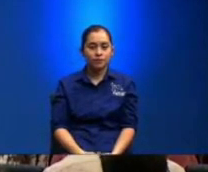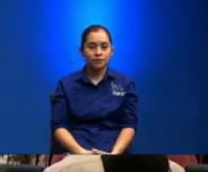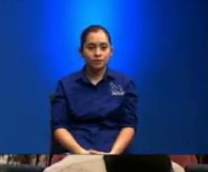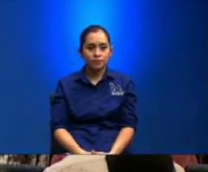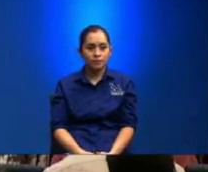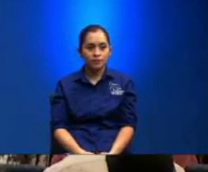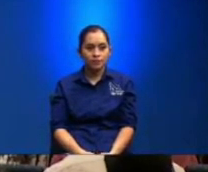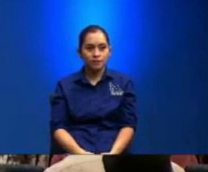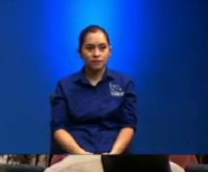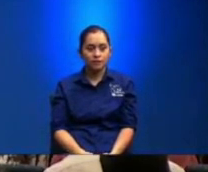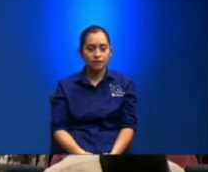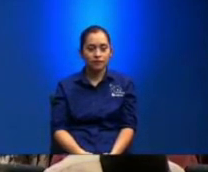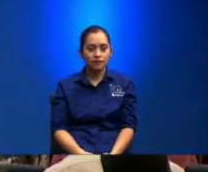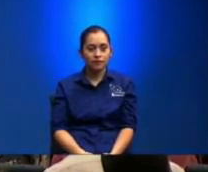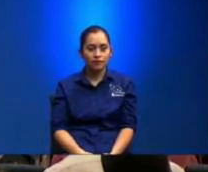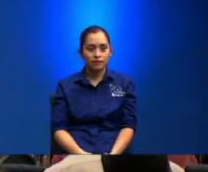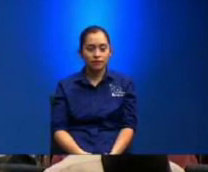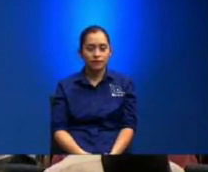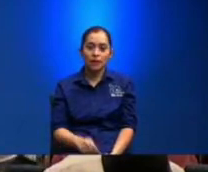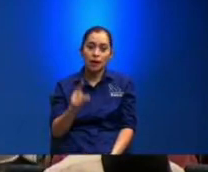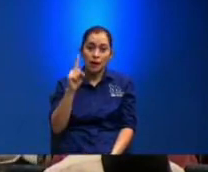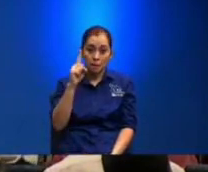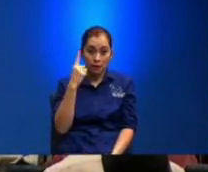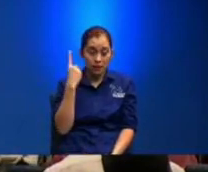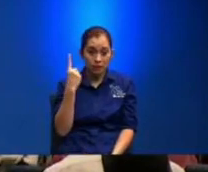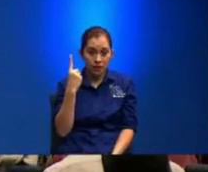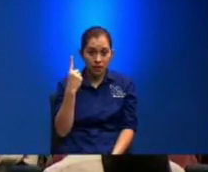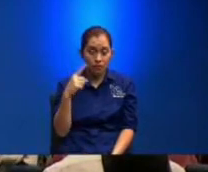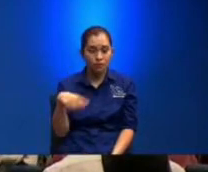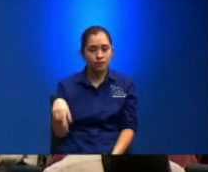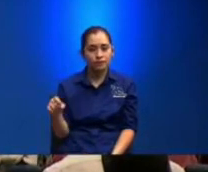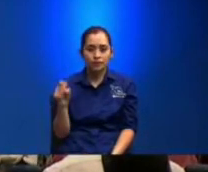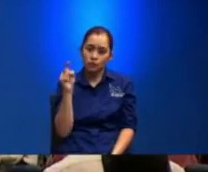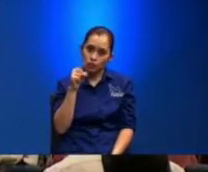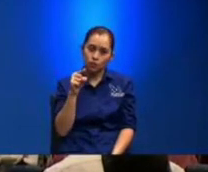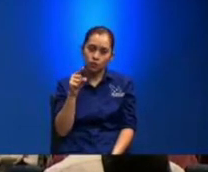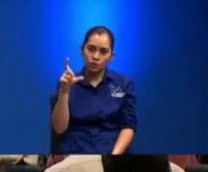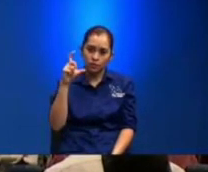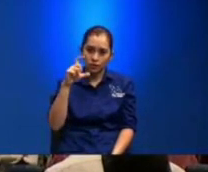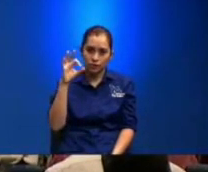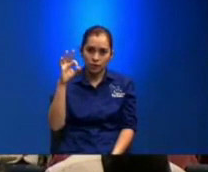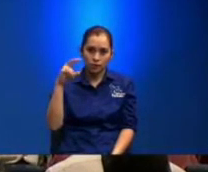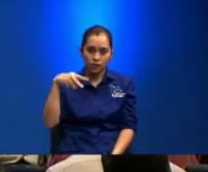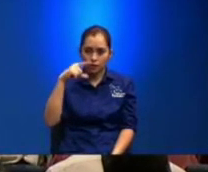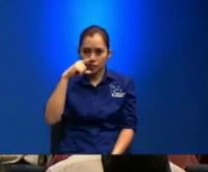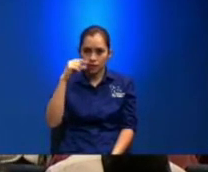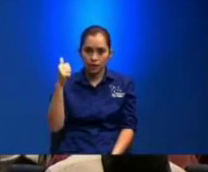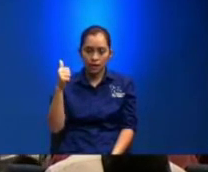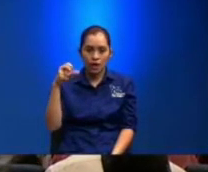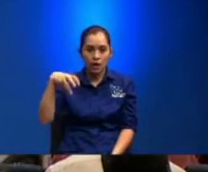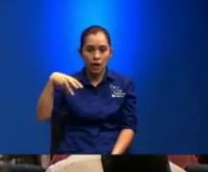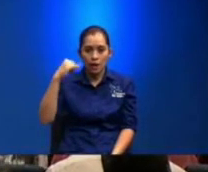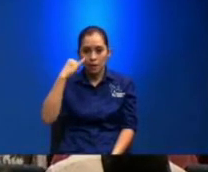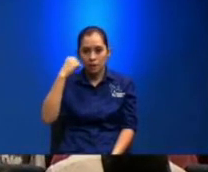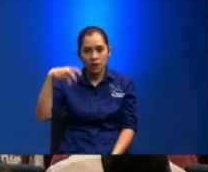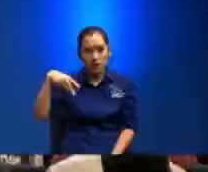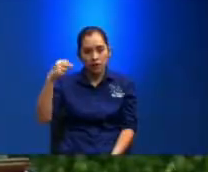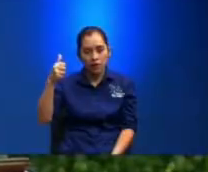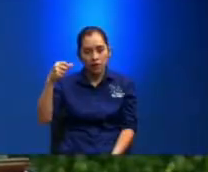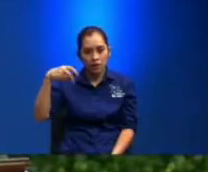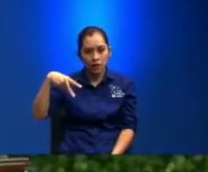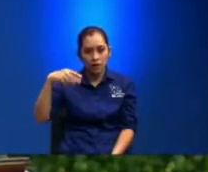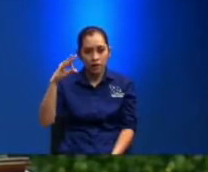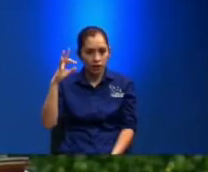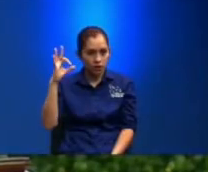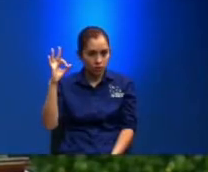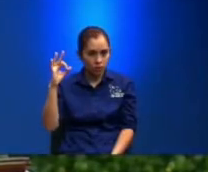que dentro de poco si van a haber penas fuertes para gente que contamine el ambiente y eso a ocasionar